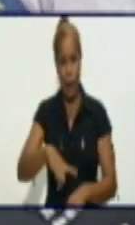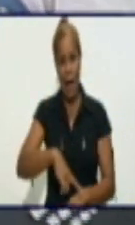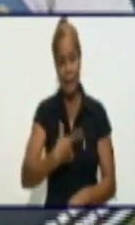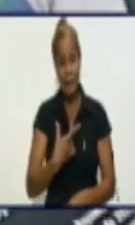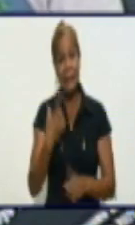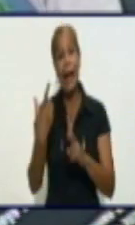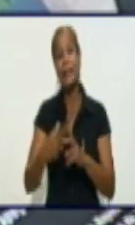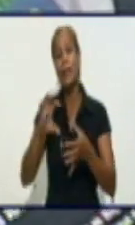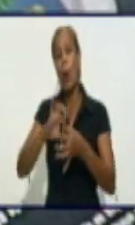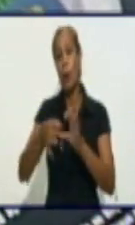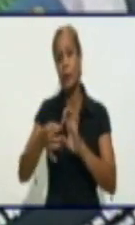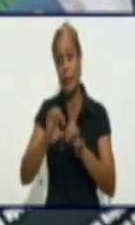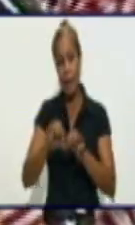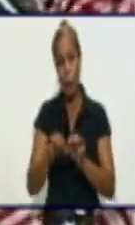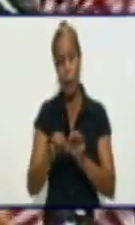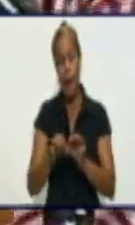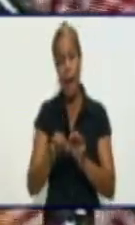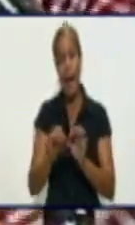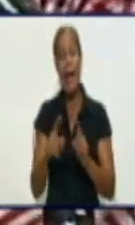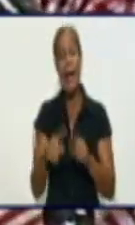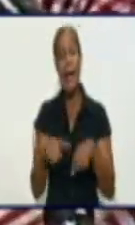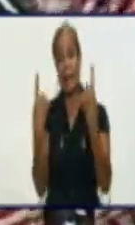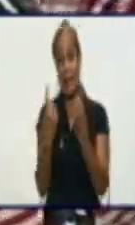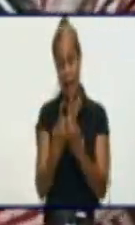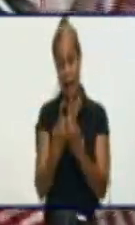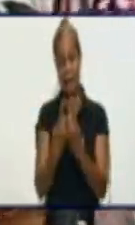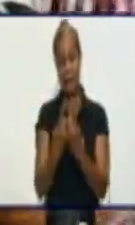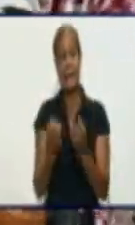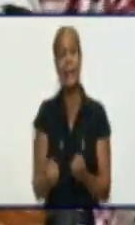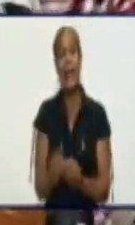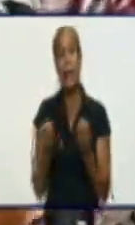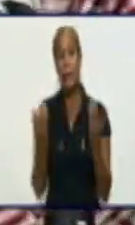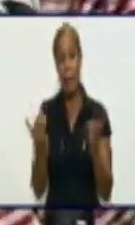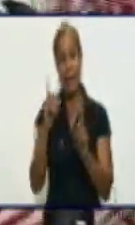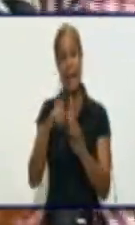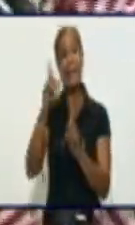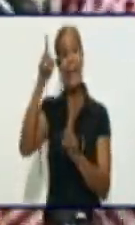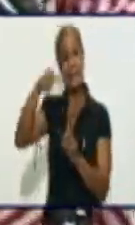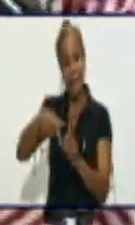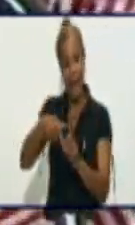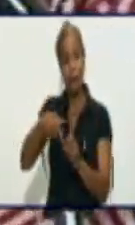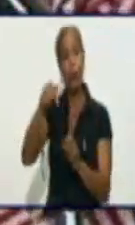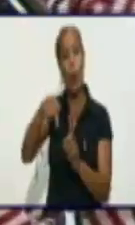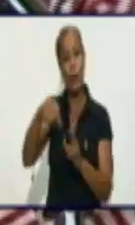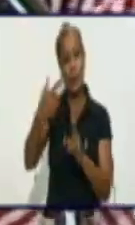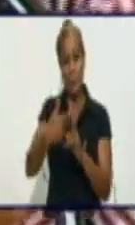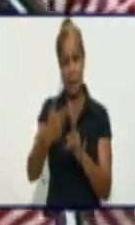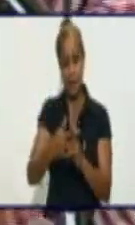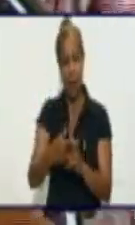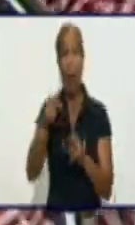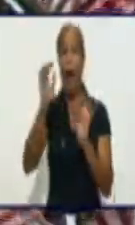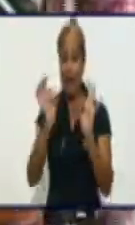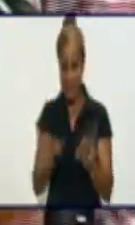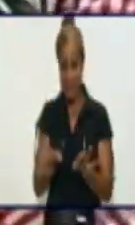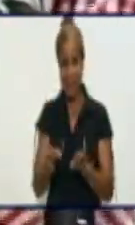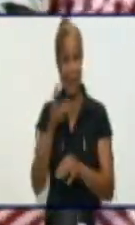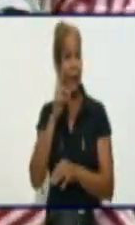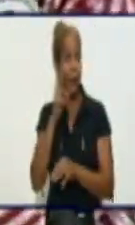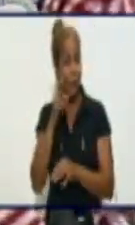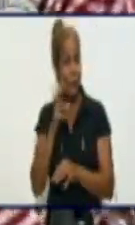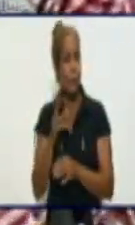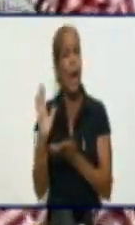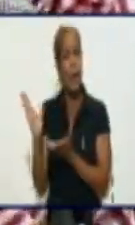coordinadora general de la Primavera Teatral. bueno, ahora sí, ¿eh? Los reconocidos son... Es.